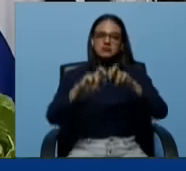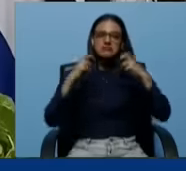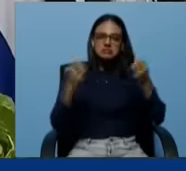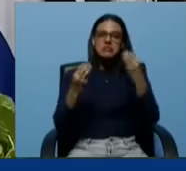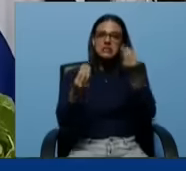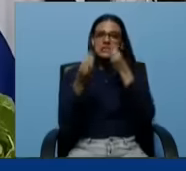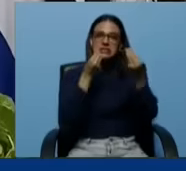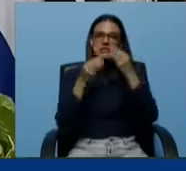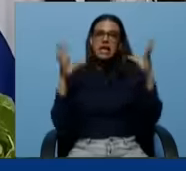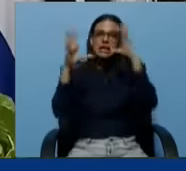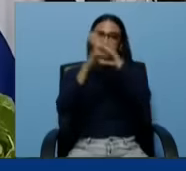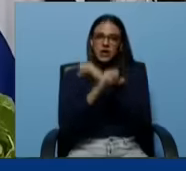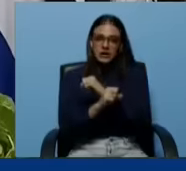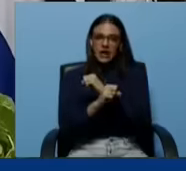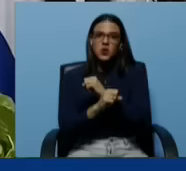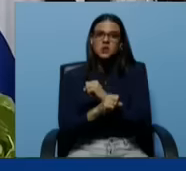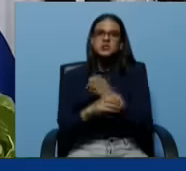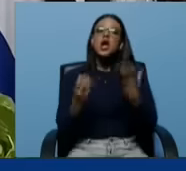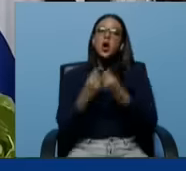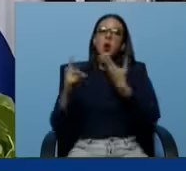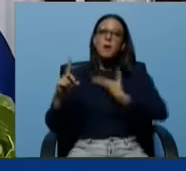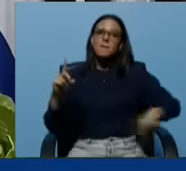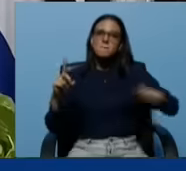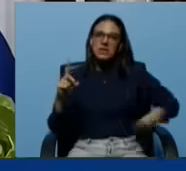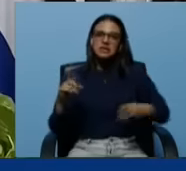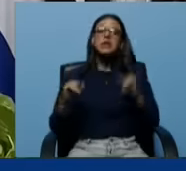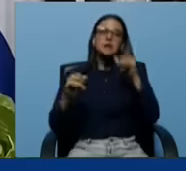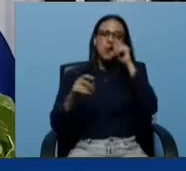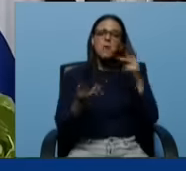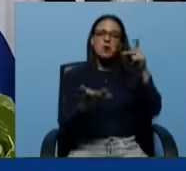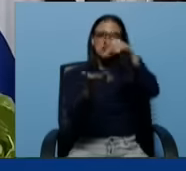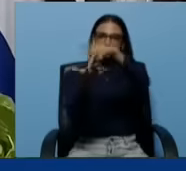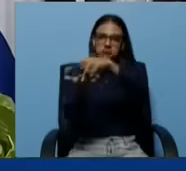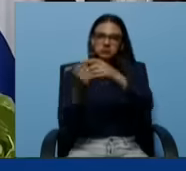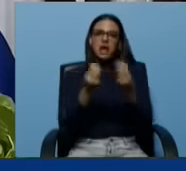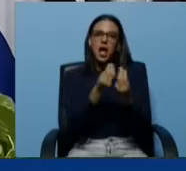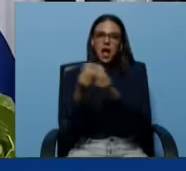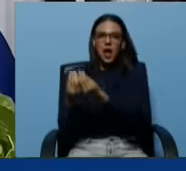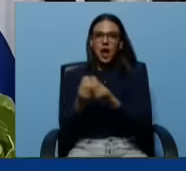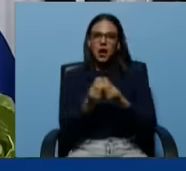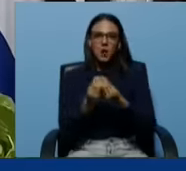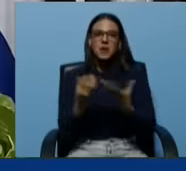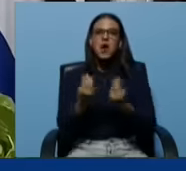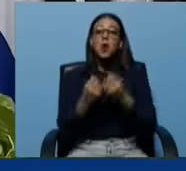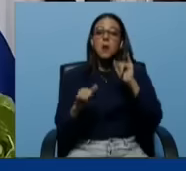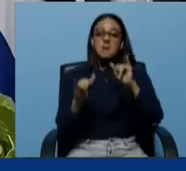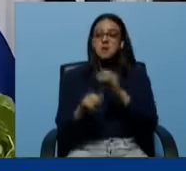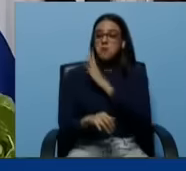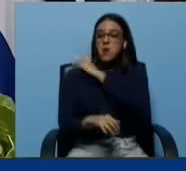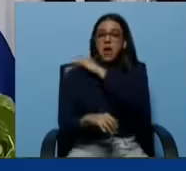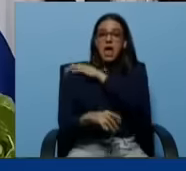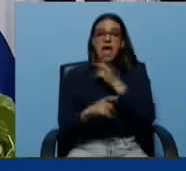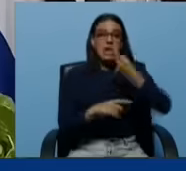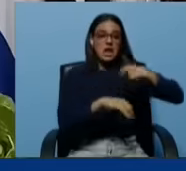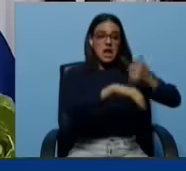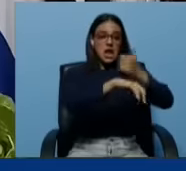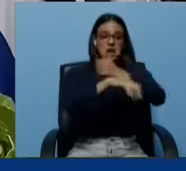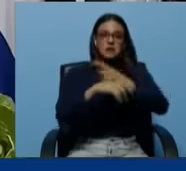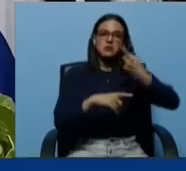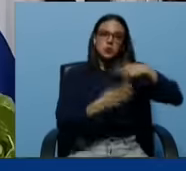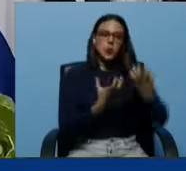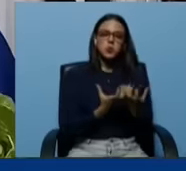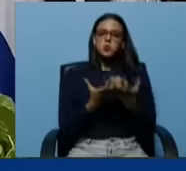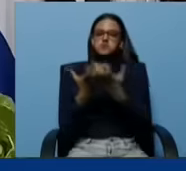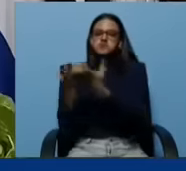Allá fue Sandino acompañado de sus generales. Y